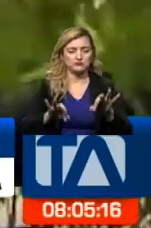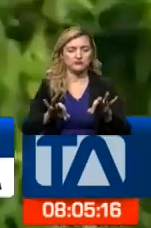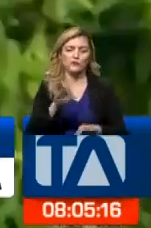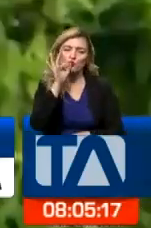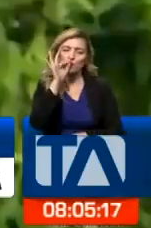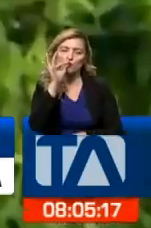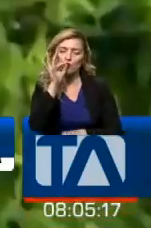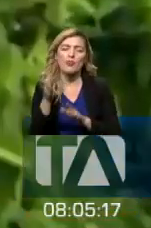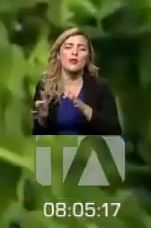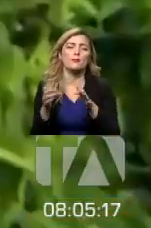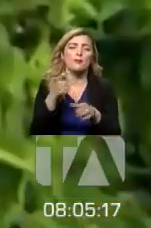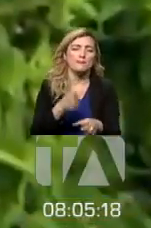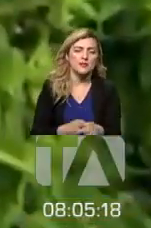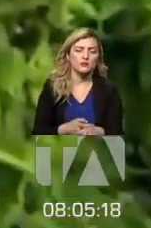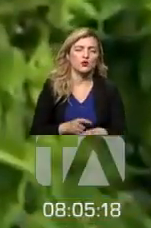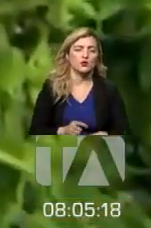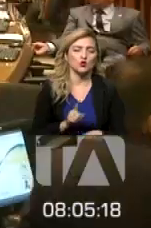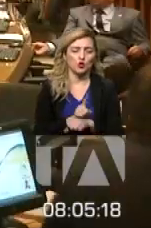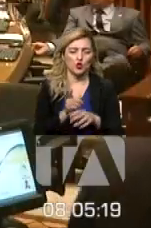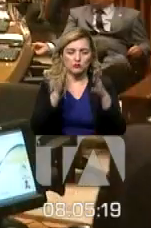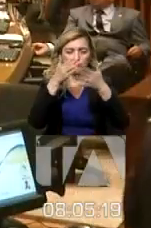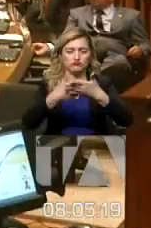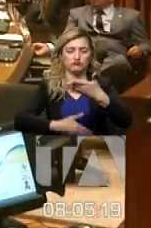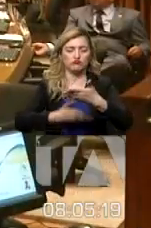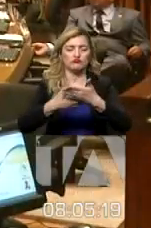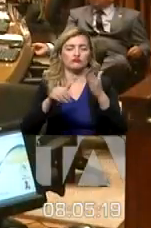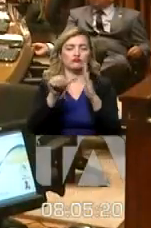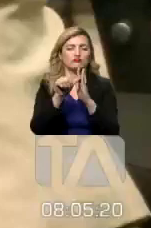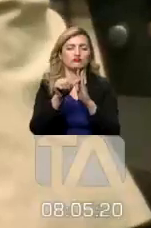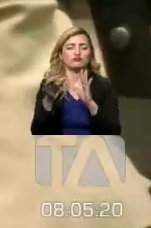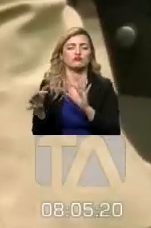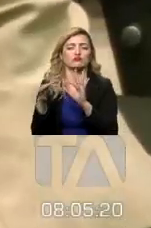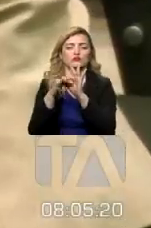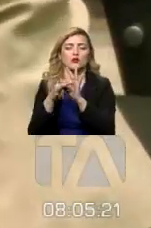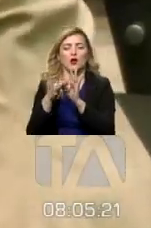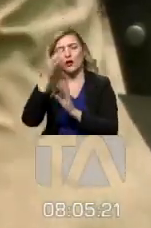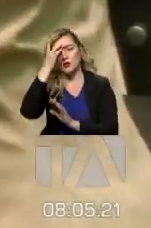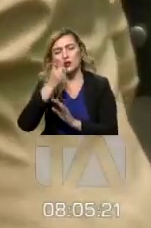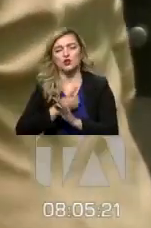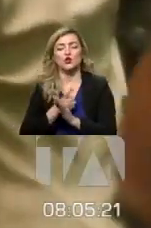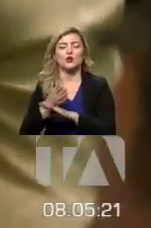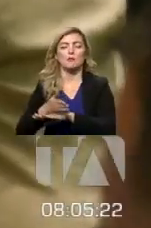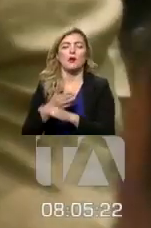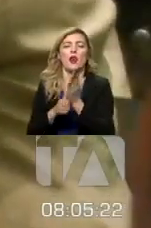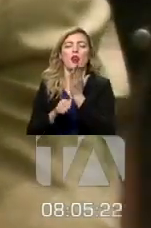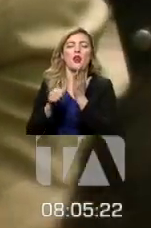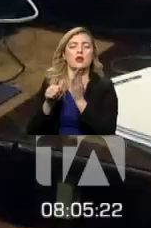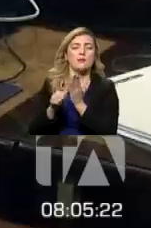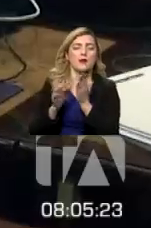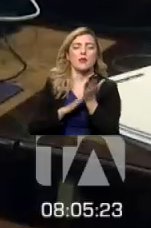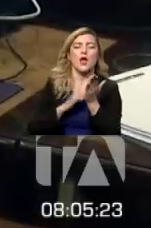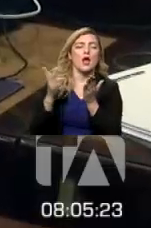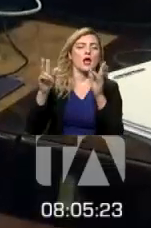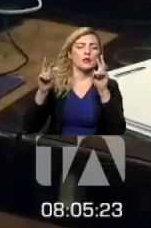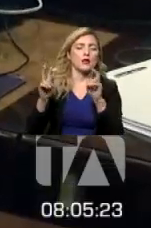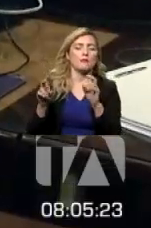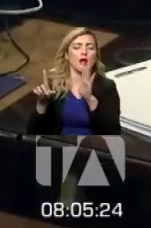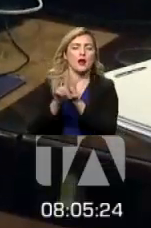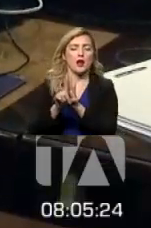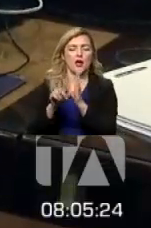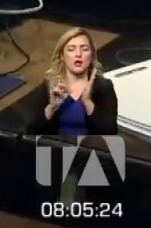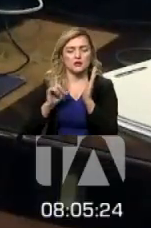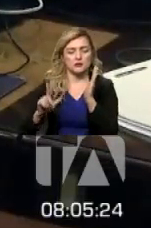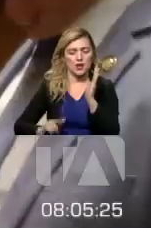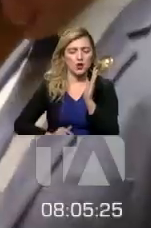cannabis únicamente con fines terapéuticos. Este artículo se conectará con lo que se establezca en el Código de Salud, que está a la espera de